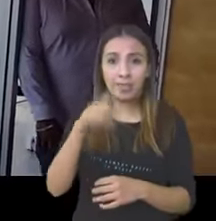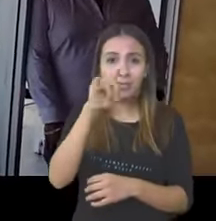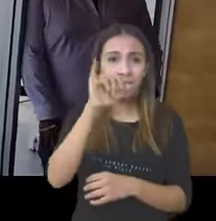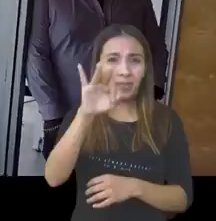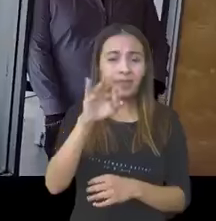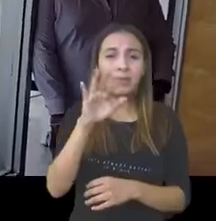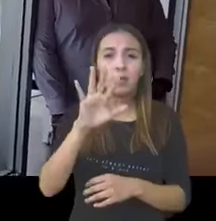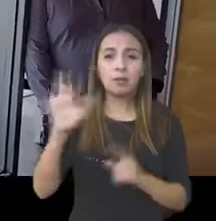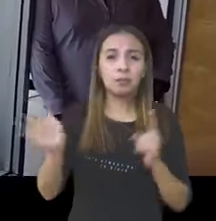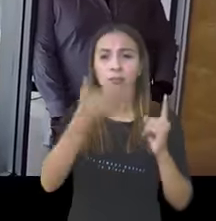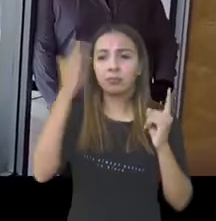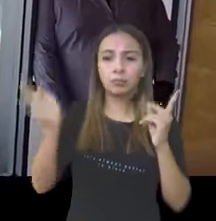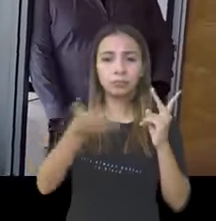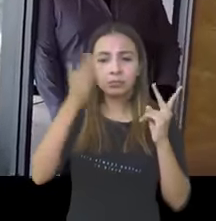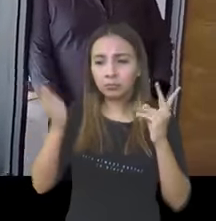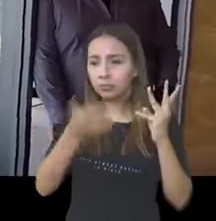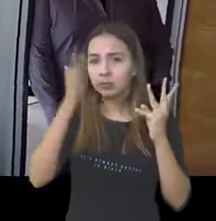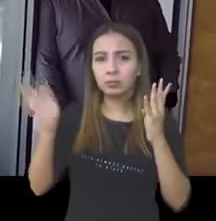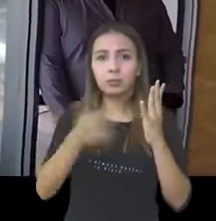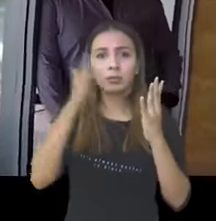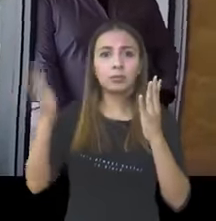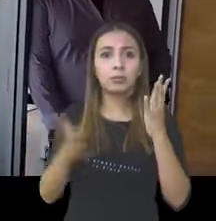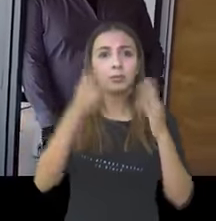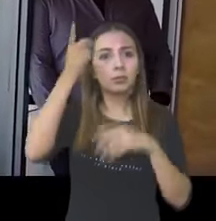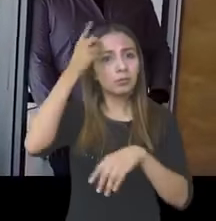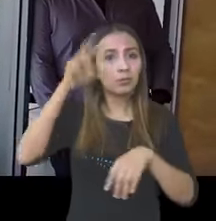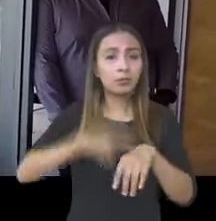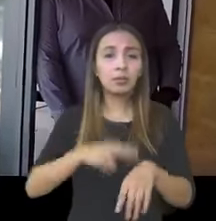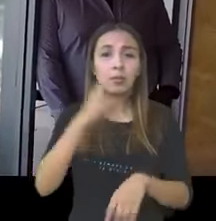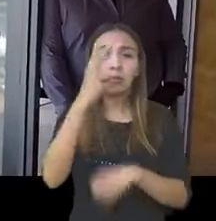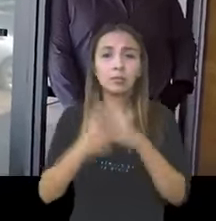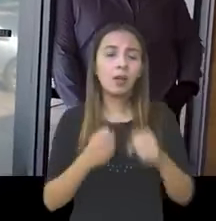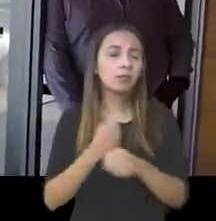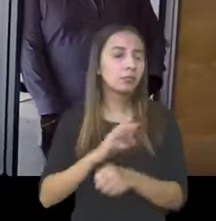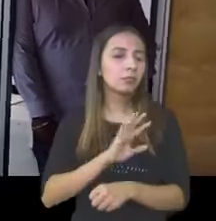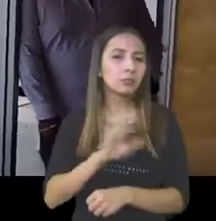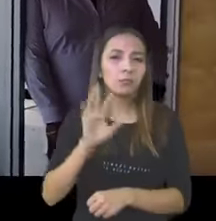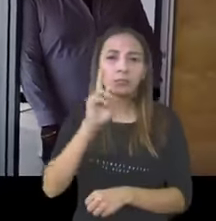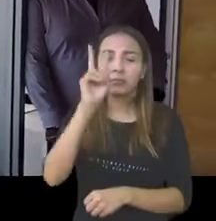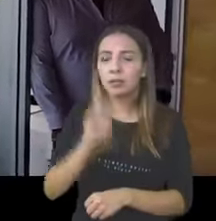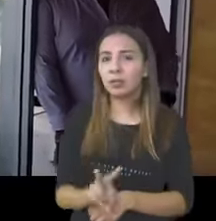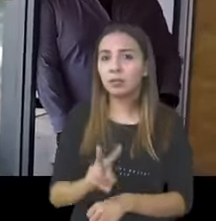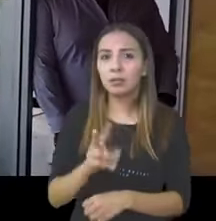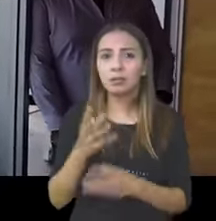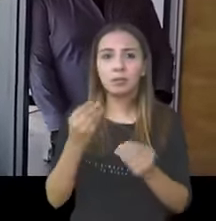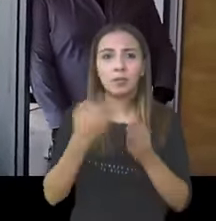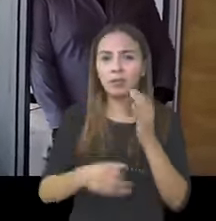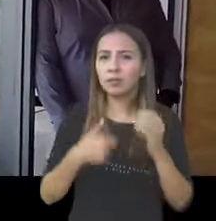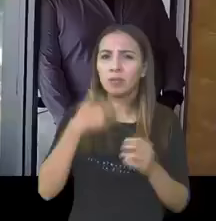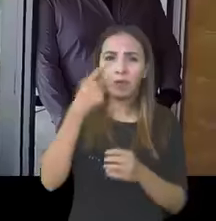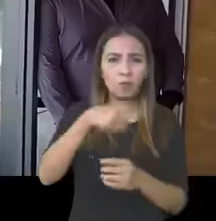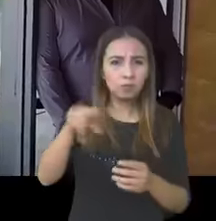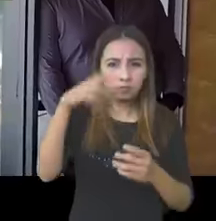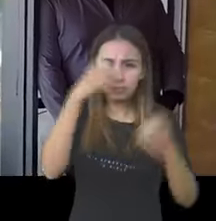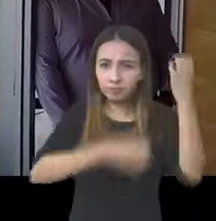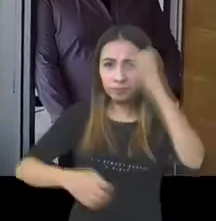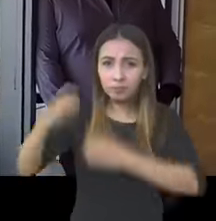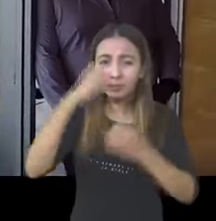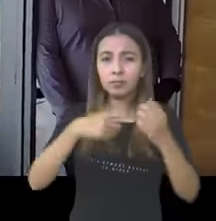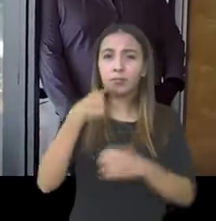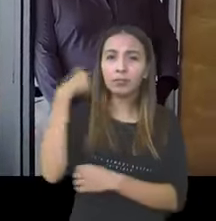duró 2 años. Deja mucho que decir. Entonces, quiero que revisen las denuncias y todo de los